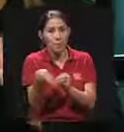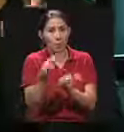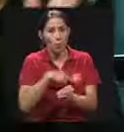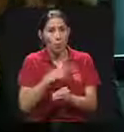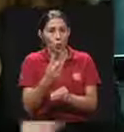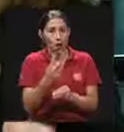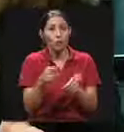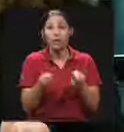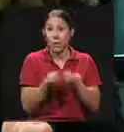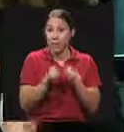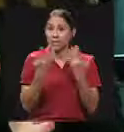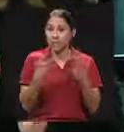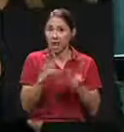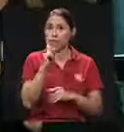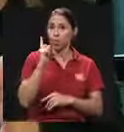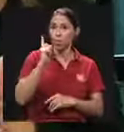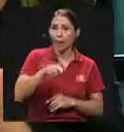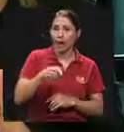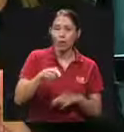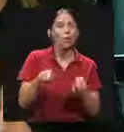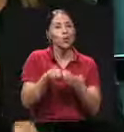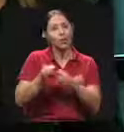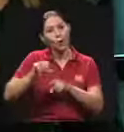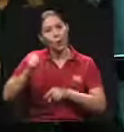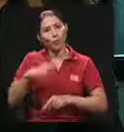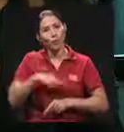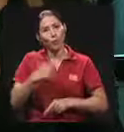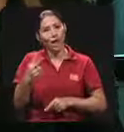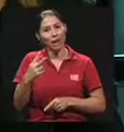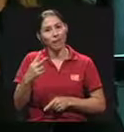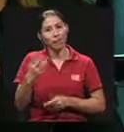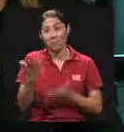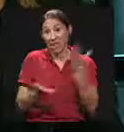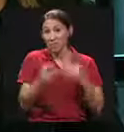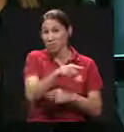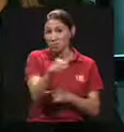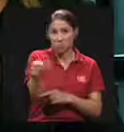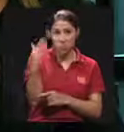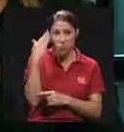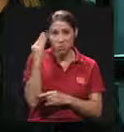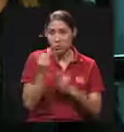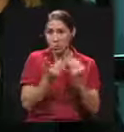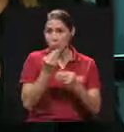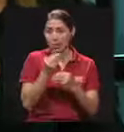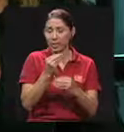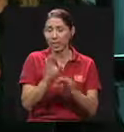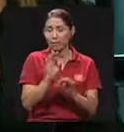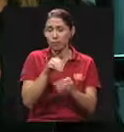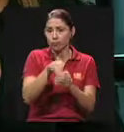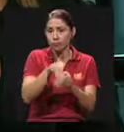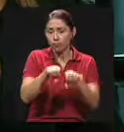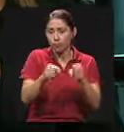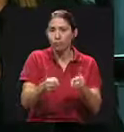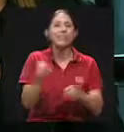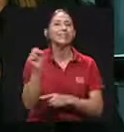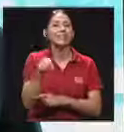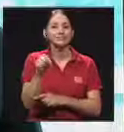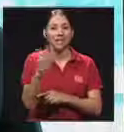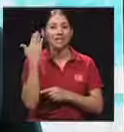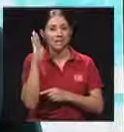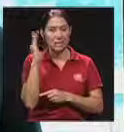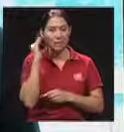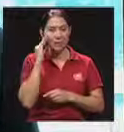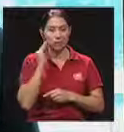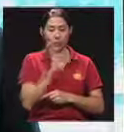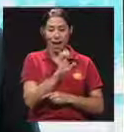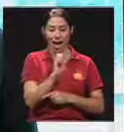¿verdad? Además hay uno obligatorio y hay uno voluntario, que no muchas costarricenses probablemente estén tomando esa medida, ¿verdad? Así es. Entonces tenemos que la